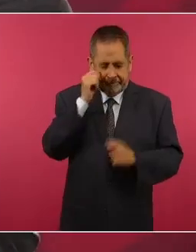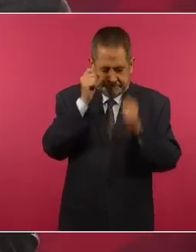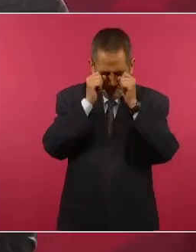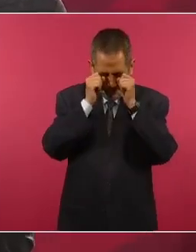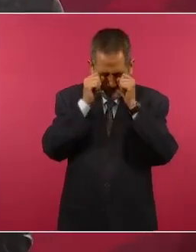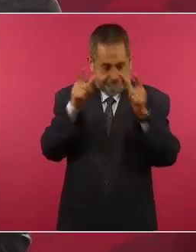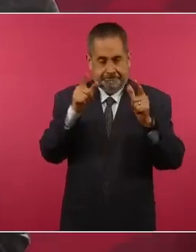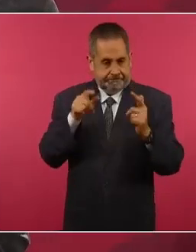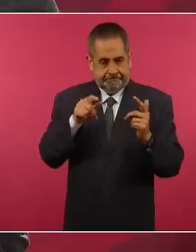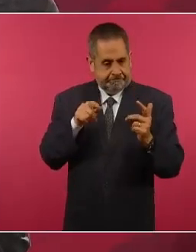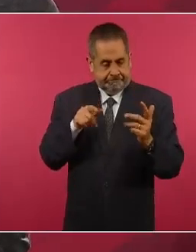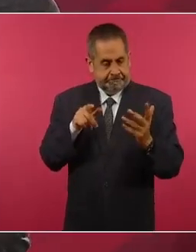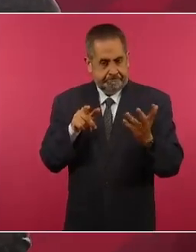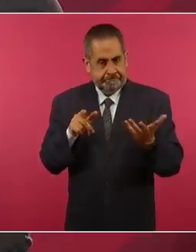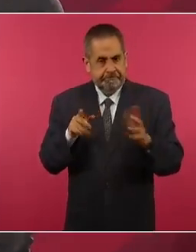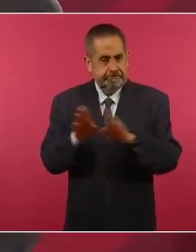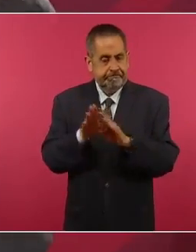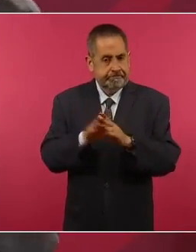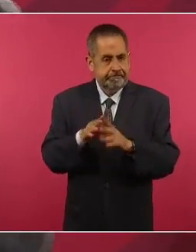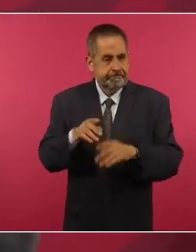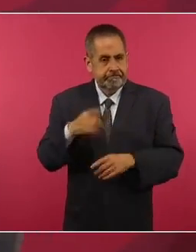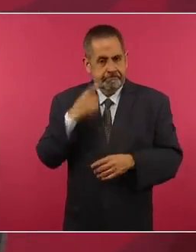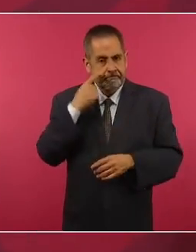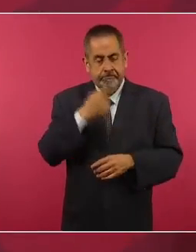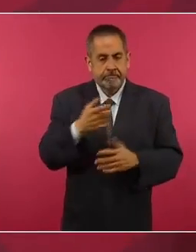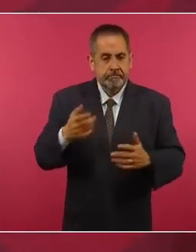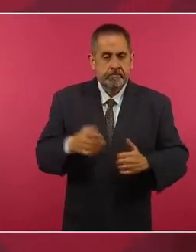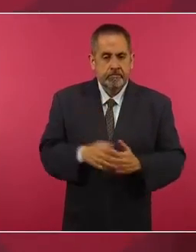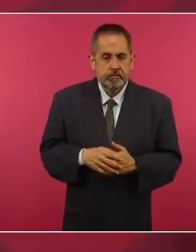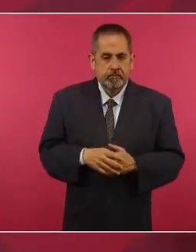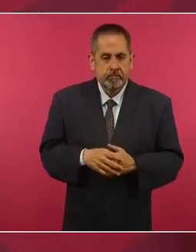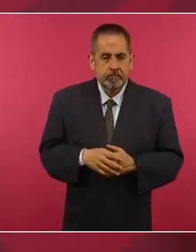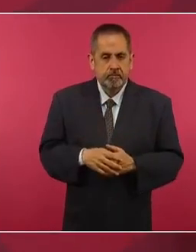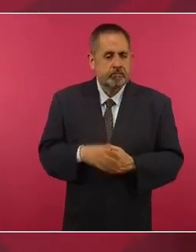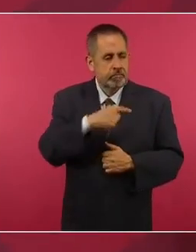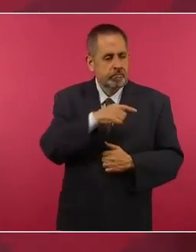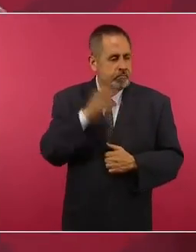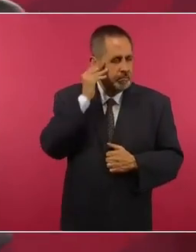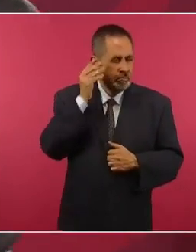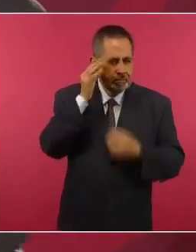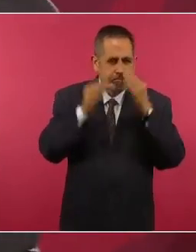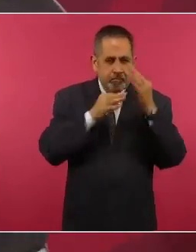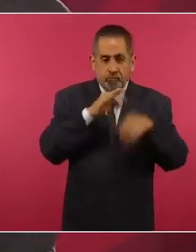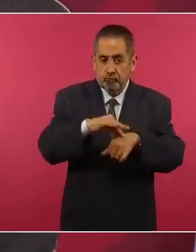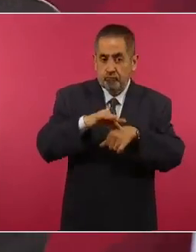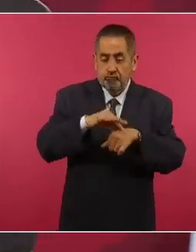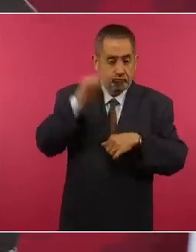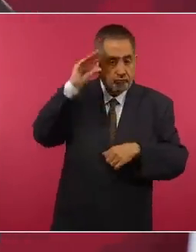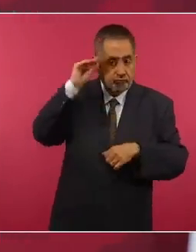anonadado cuando estaba yo escuchando la transmisión en vivo